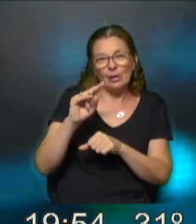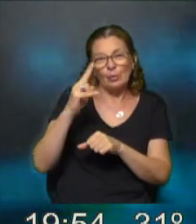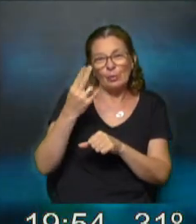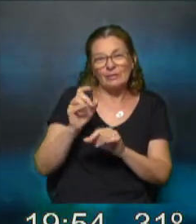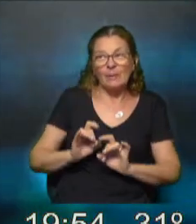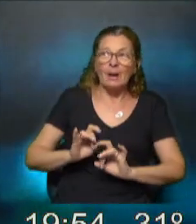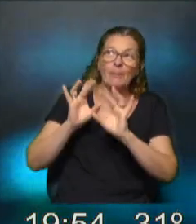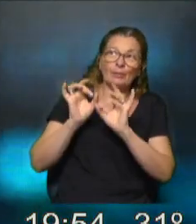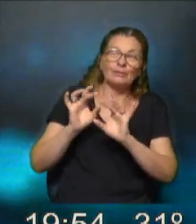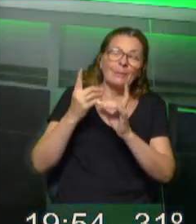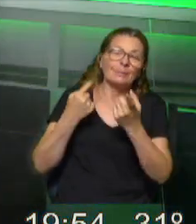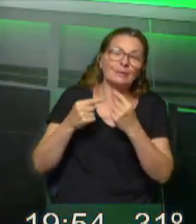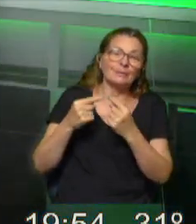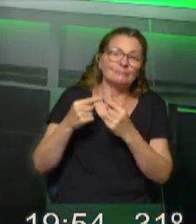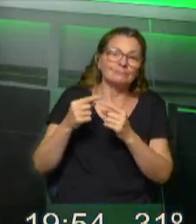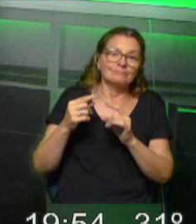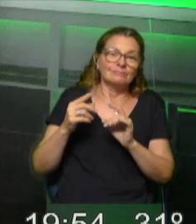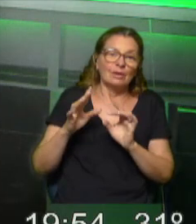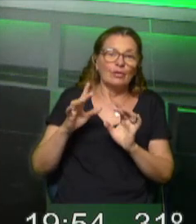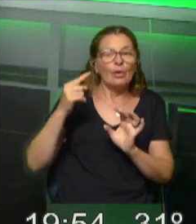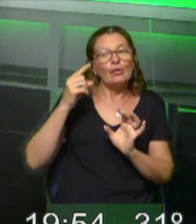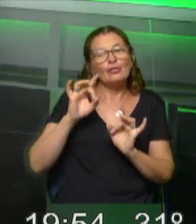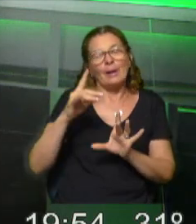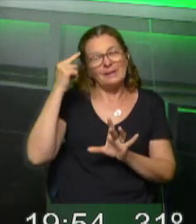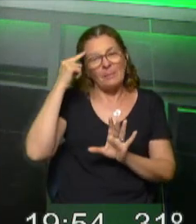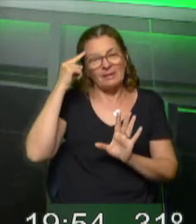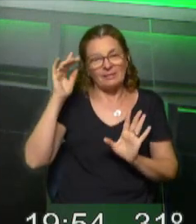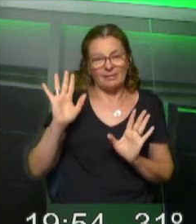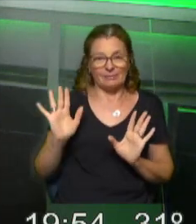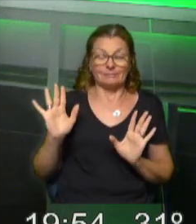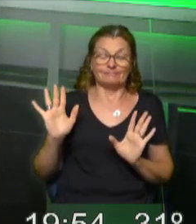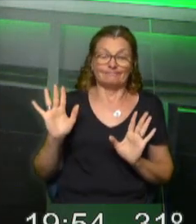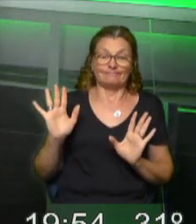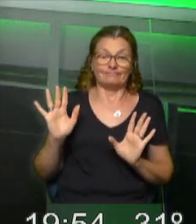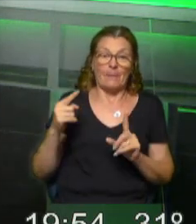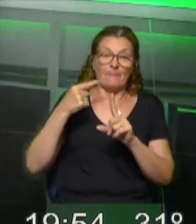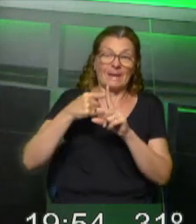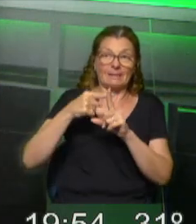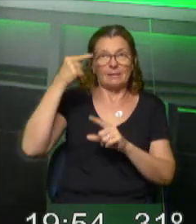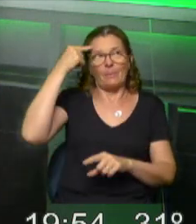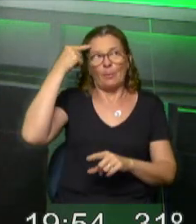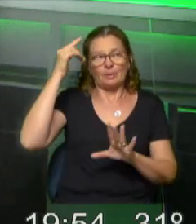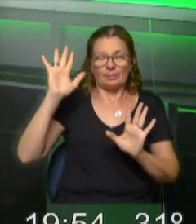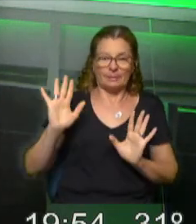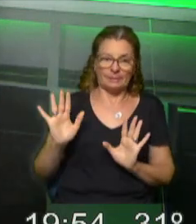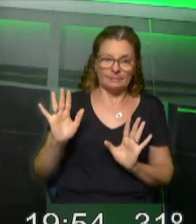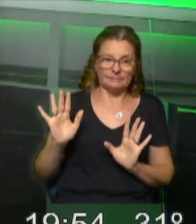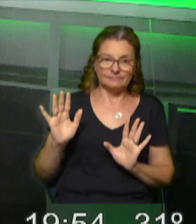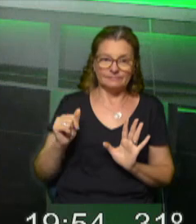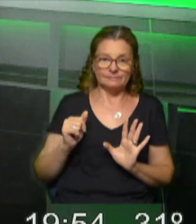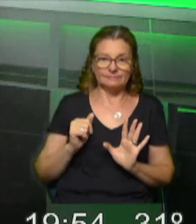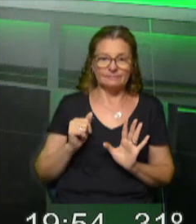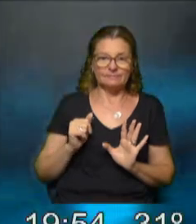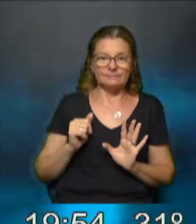exportar pero simplemente especulación y solamente en un ejercicio de cl optimismo enloquecido para ponerle un poco de